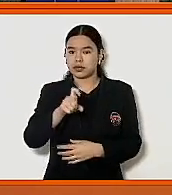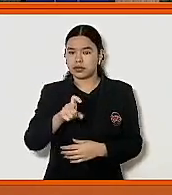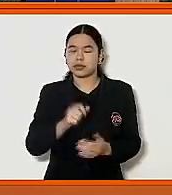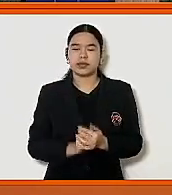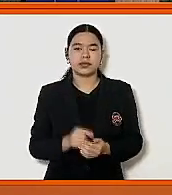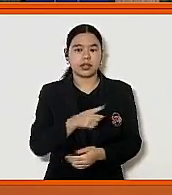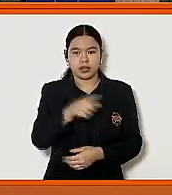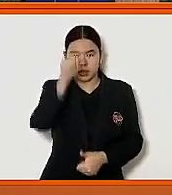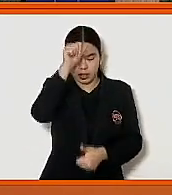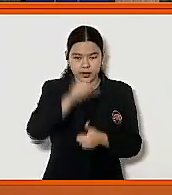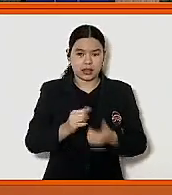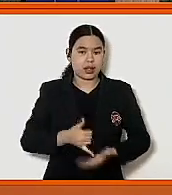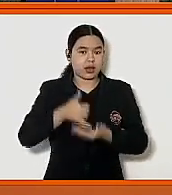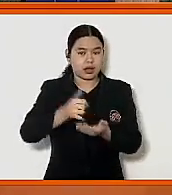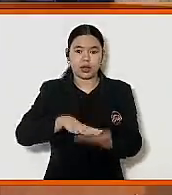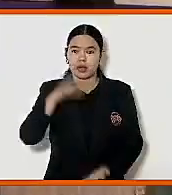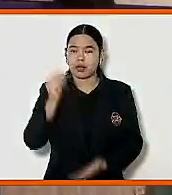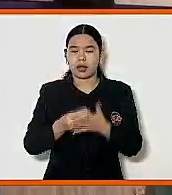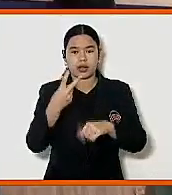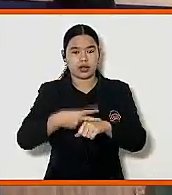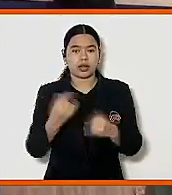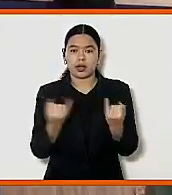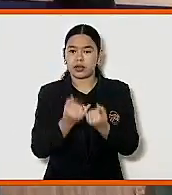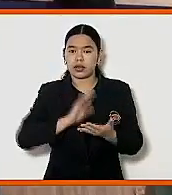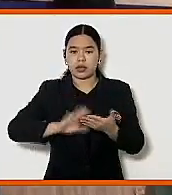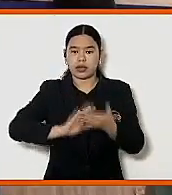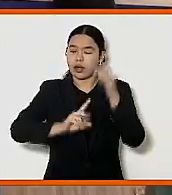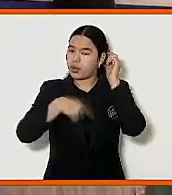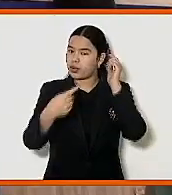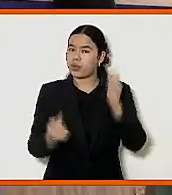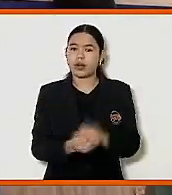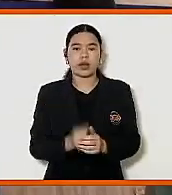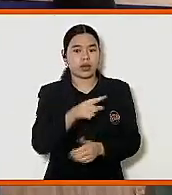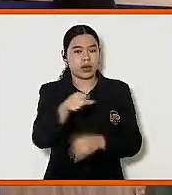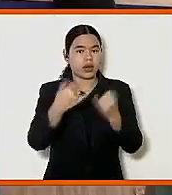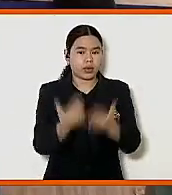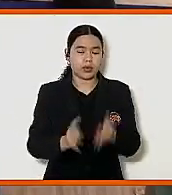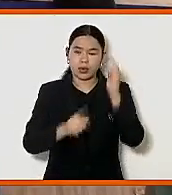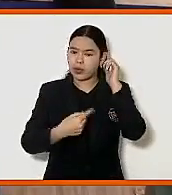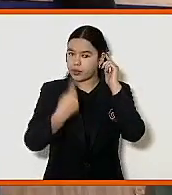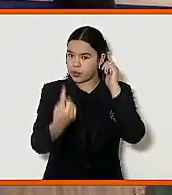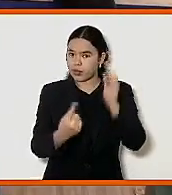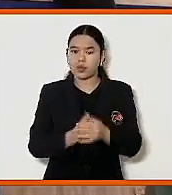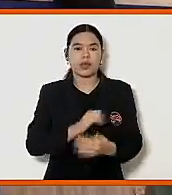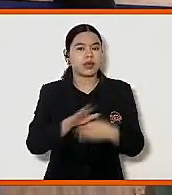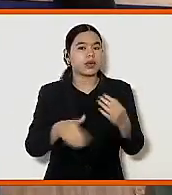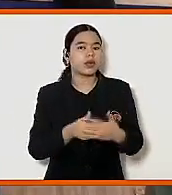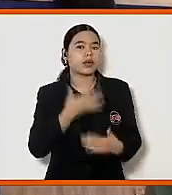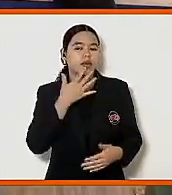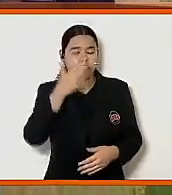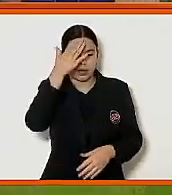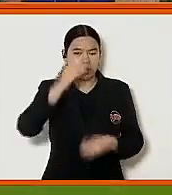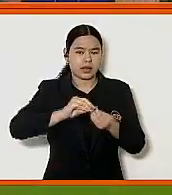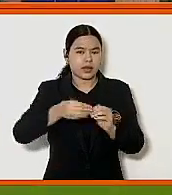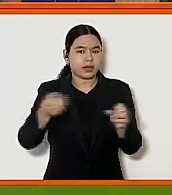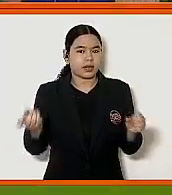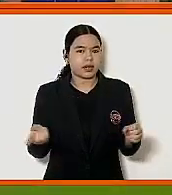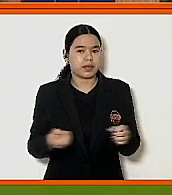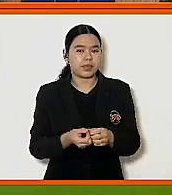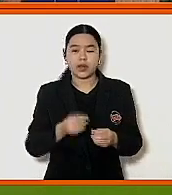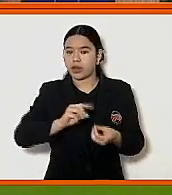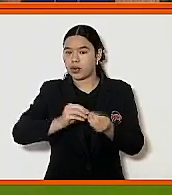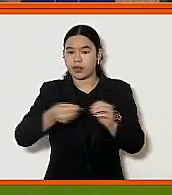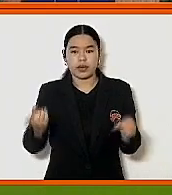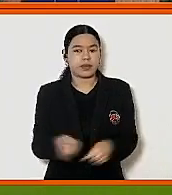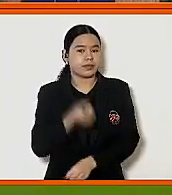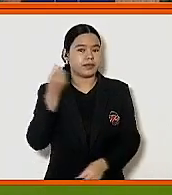2X. Tu premio esta noche se multiplica por 2 por el mismo monto invertido en Diaria. Pero si sos jugador para más 1, te deseo suerte porque vamos a conocer cuál es el